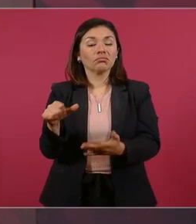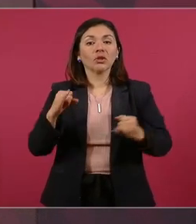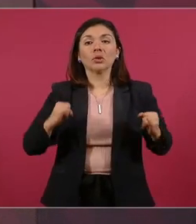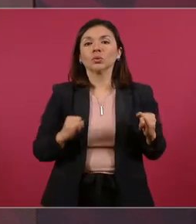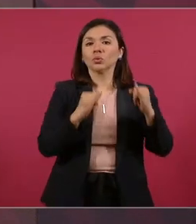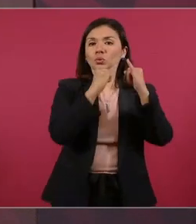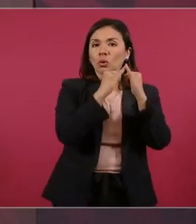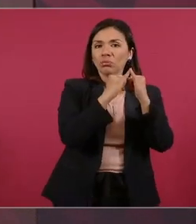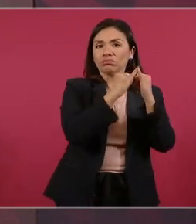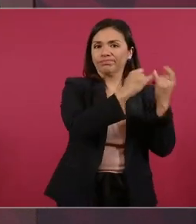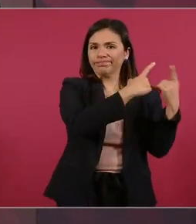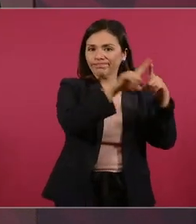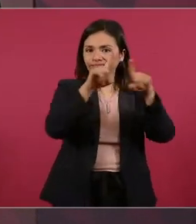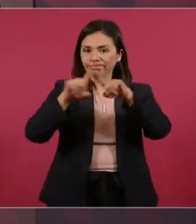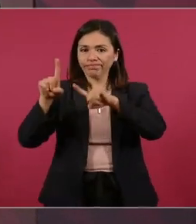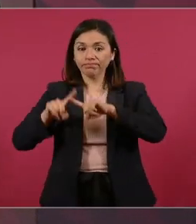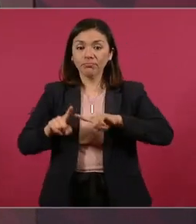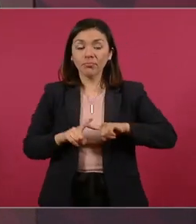instituciones